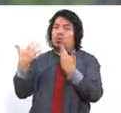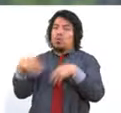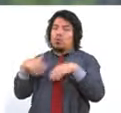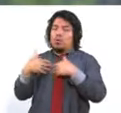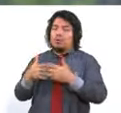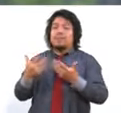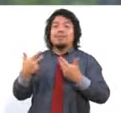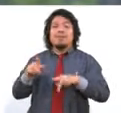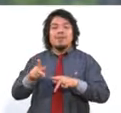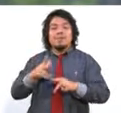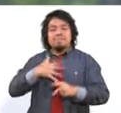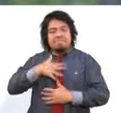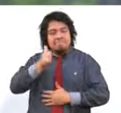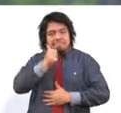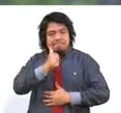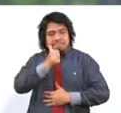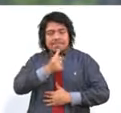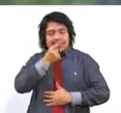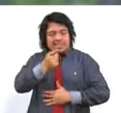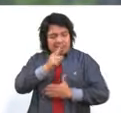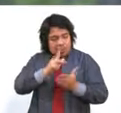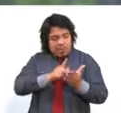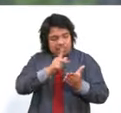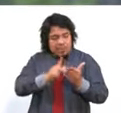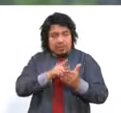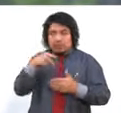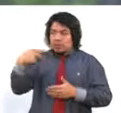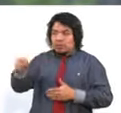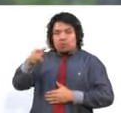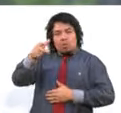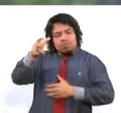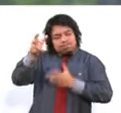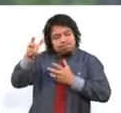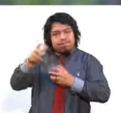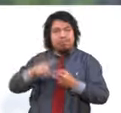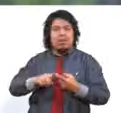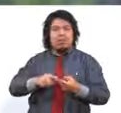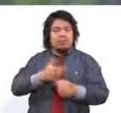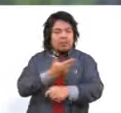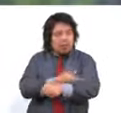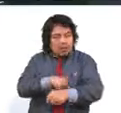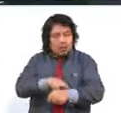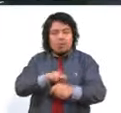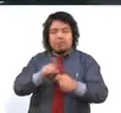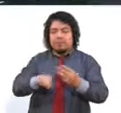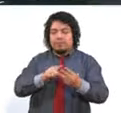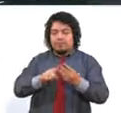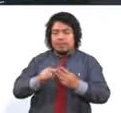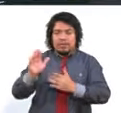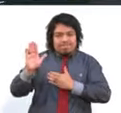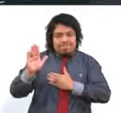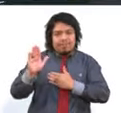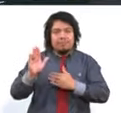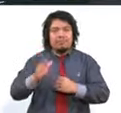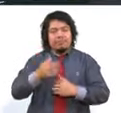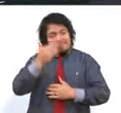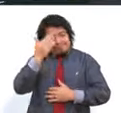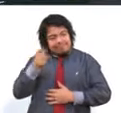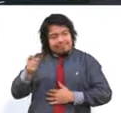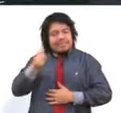Sheinbaum, pero la reitero, mi admiración por su inteligencia, por su honestidad, por su compromiso. Sabe